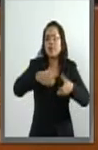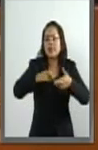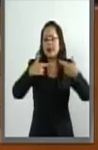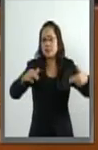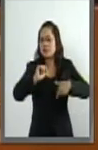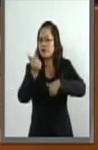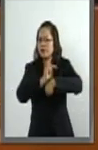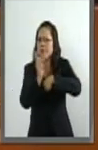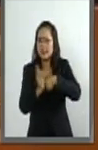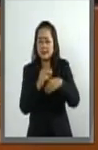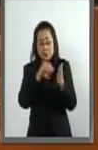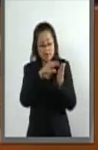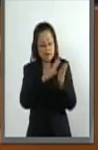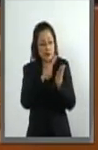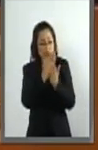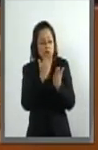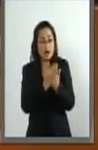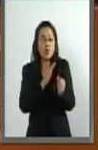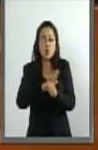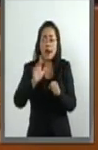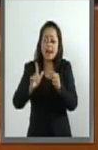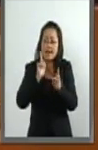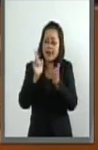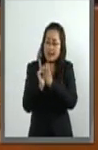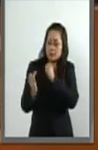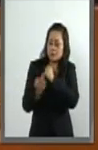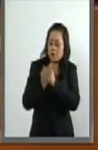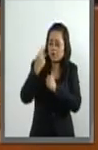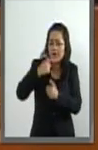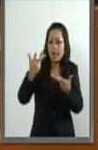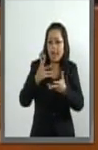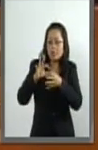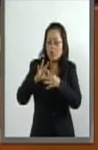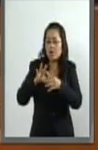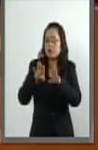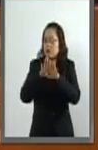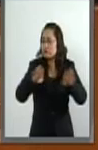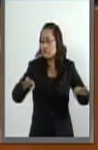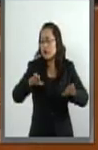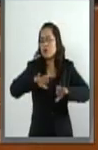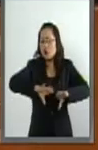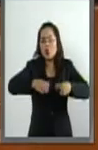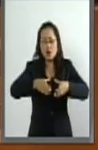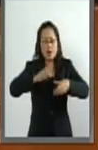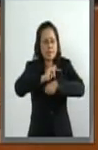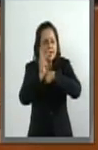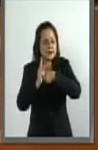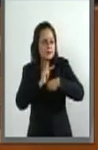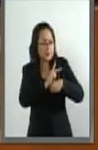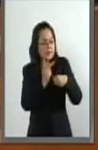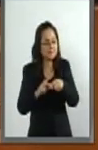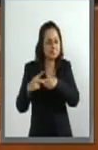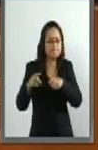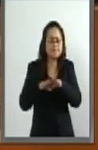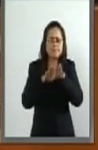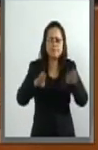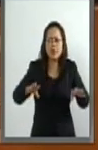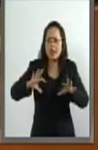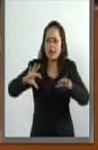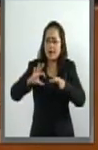exterior establecen la base legal para procurar la igualdad jurídica de los estados, la